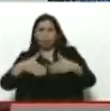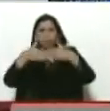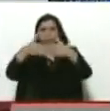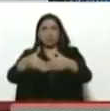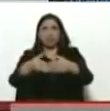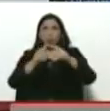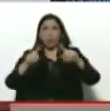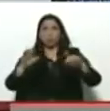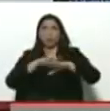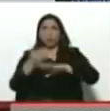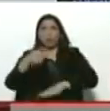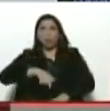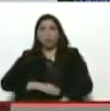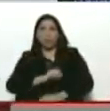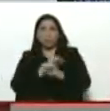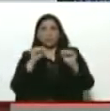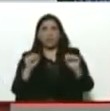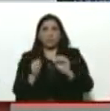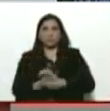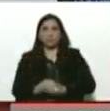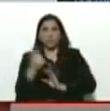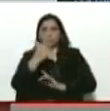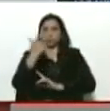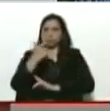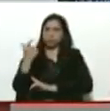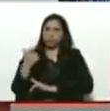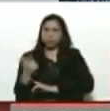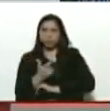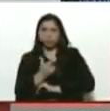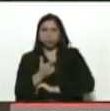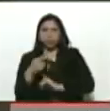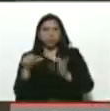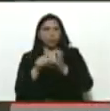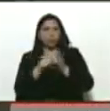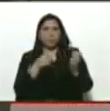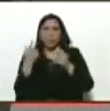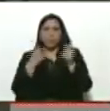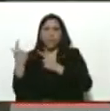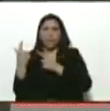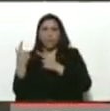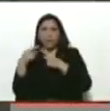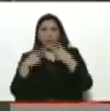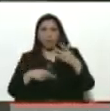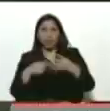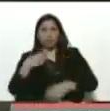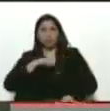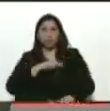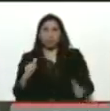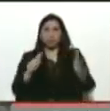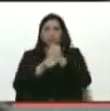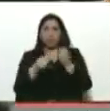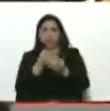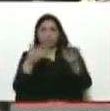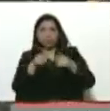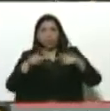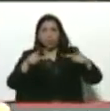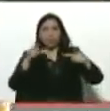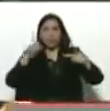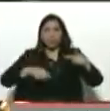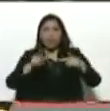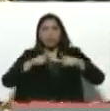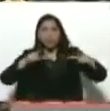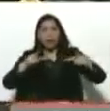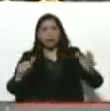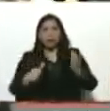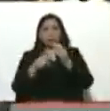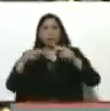porque hoy en la mañana, en la búsqueda por donde desembarcaron ellos, encontramos el sitio, y en ese sitio se encontró